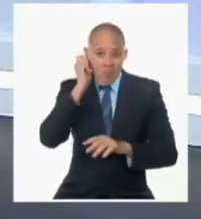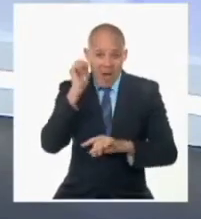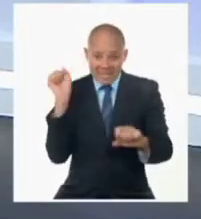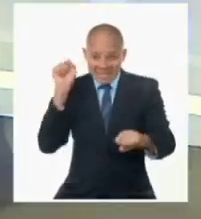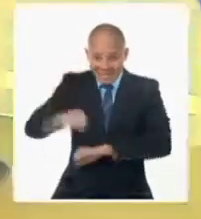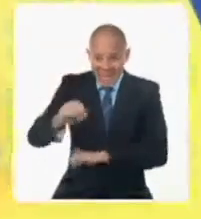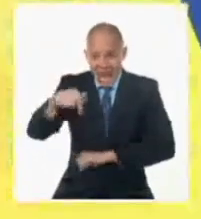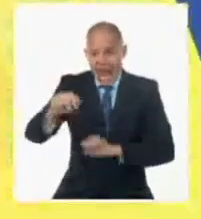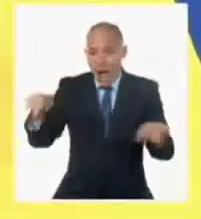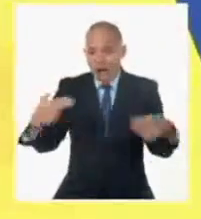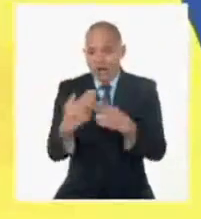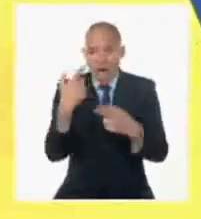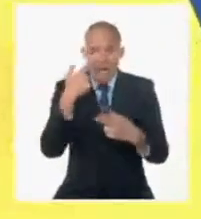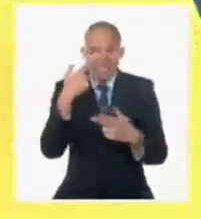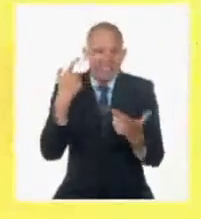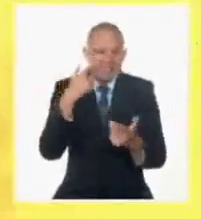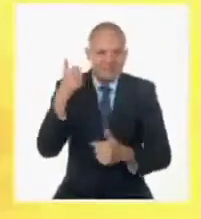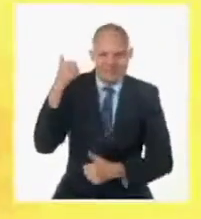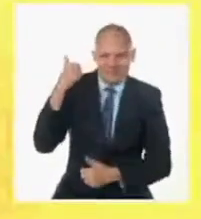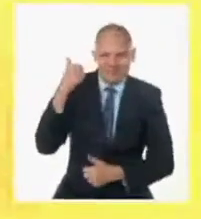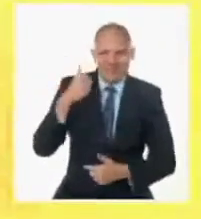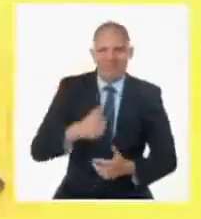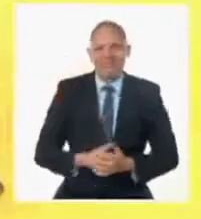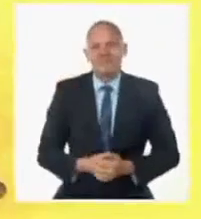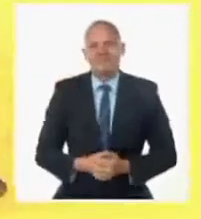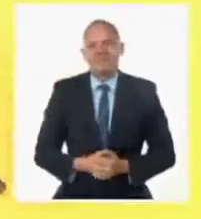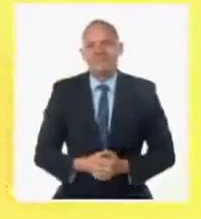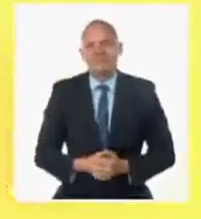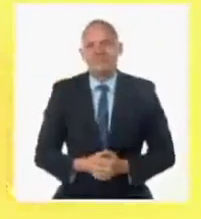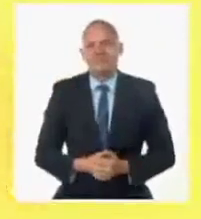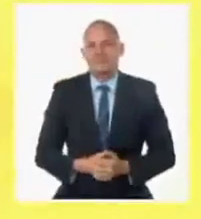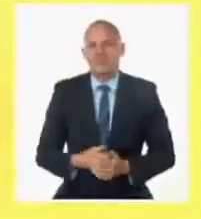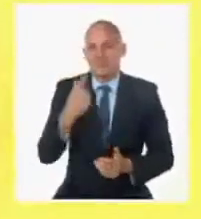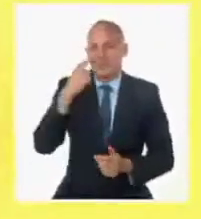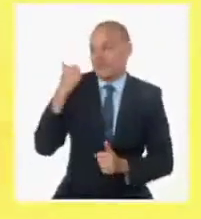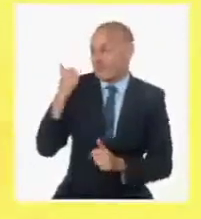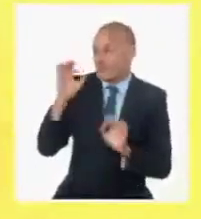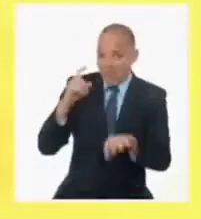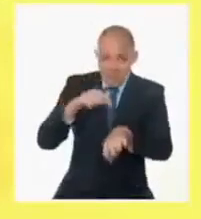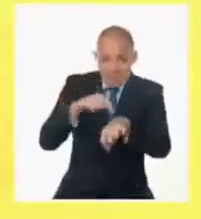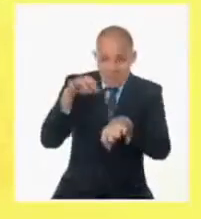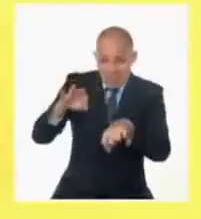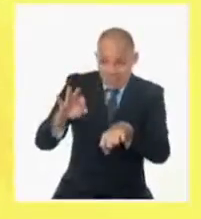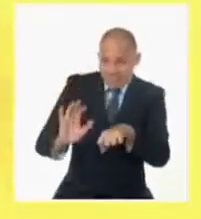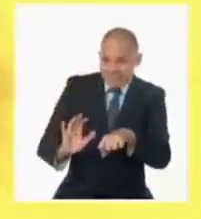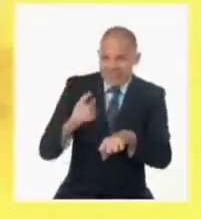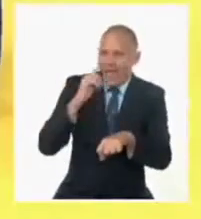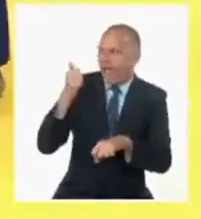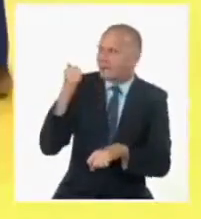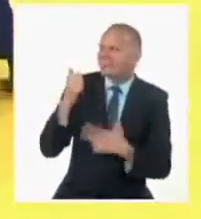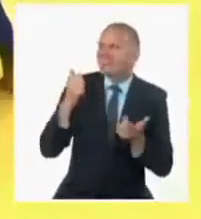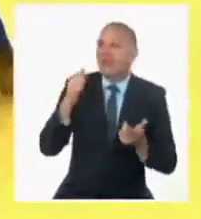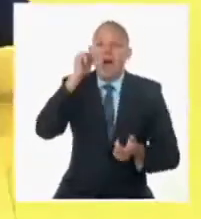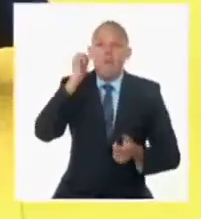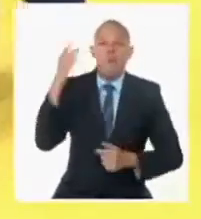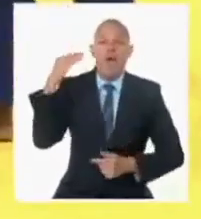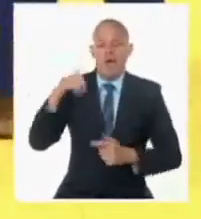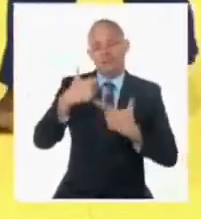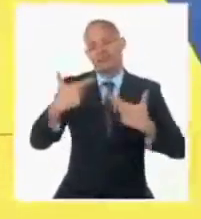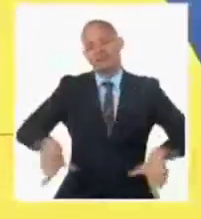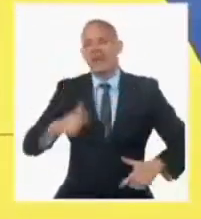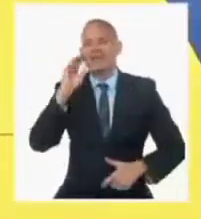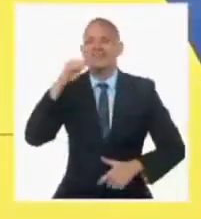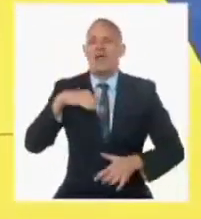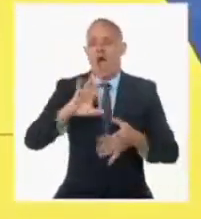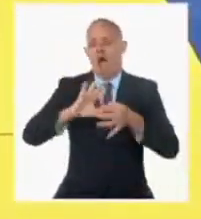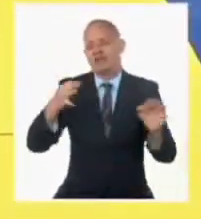de oro. Vamos a enlazarnos con la señal en vivo del canal Telerebelde. Ahí la tienen en sus pantallas. Nuestra multimedallista olímpica y